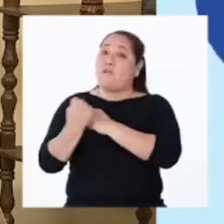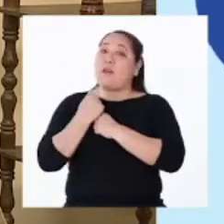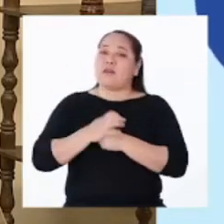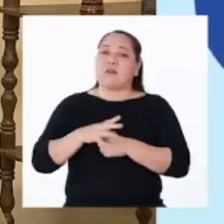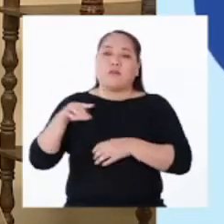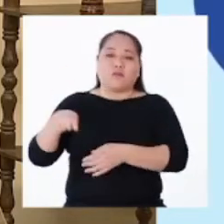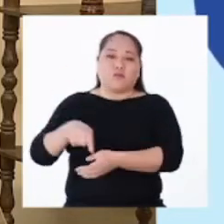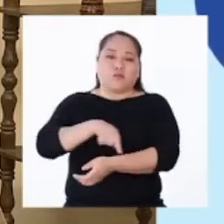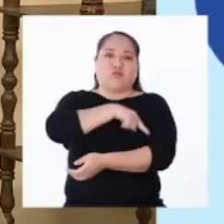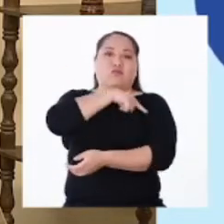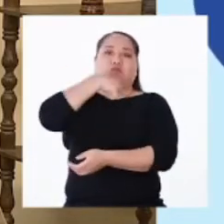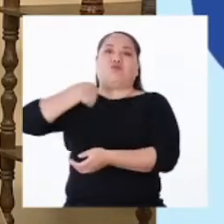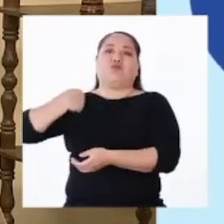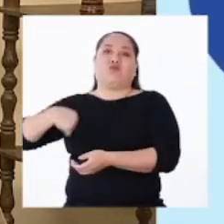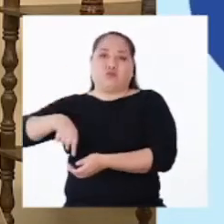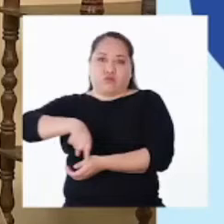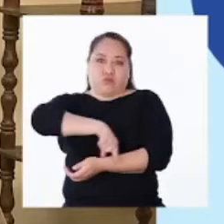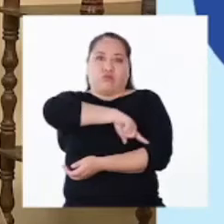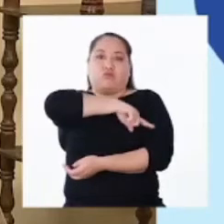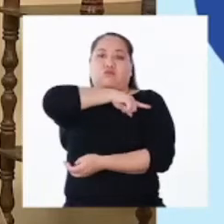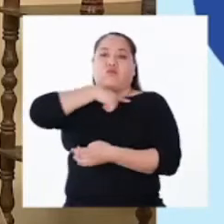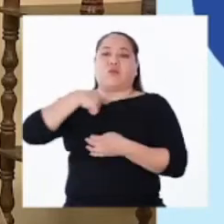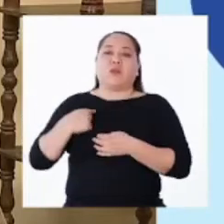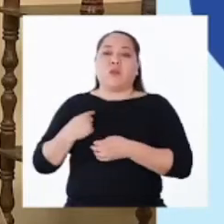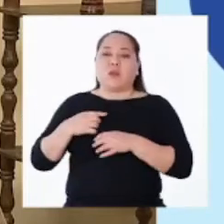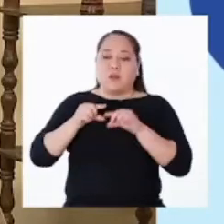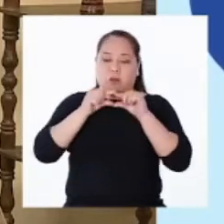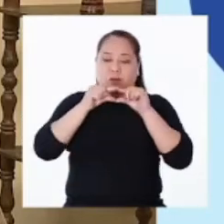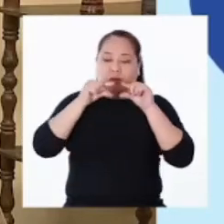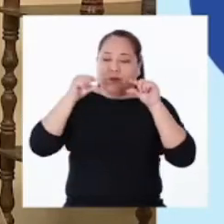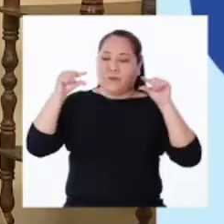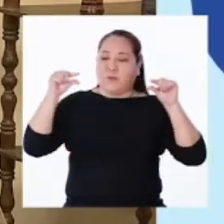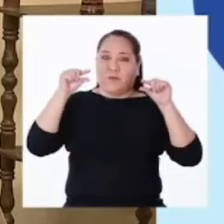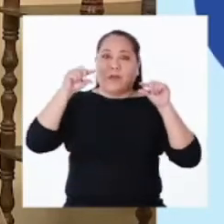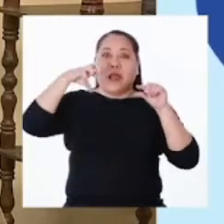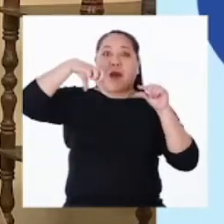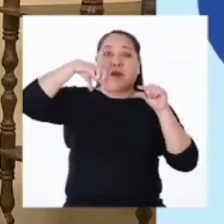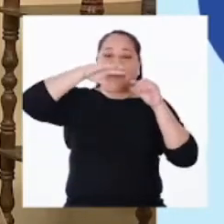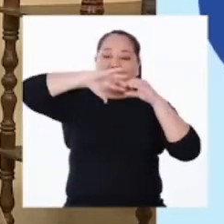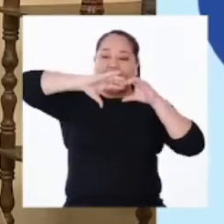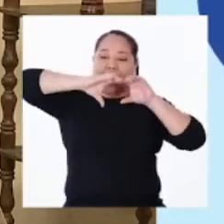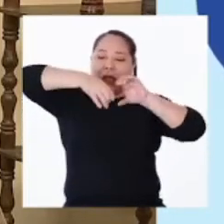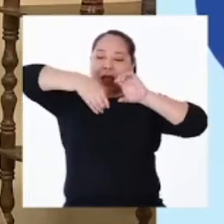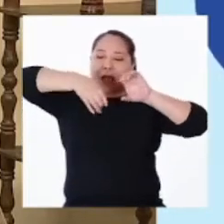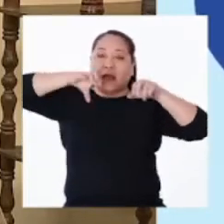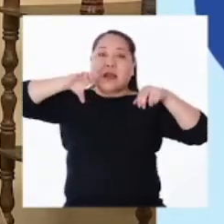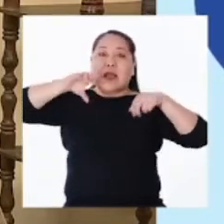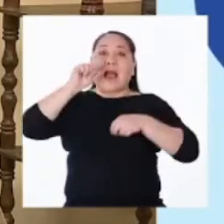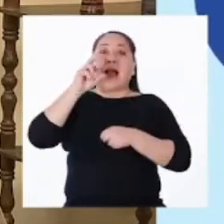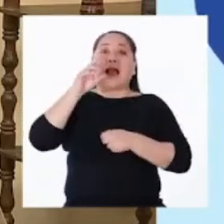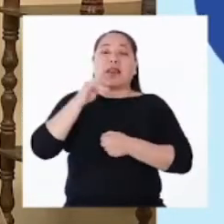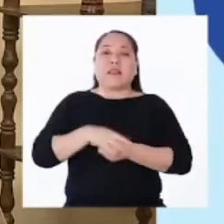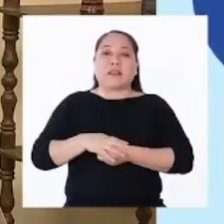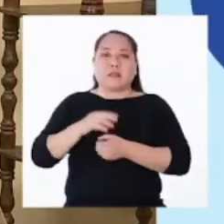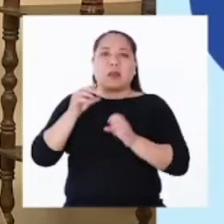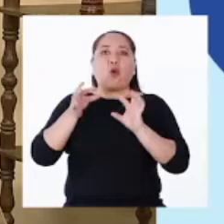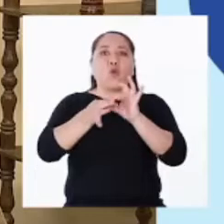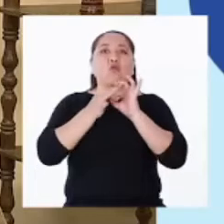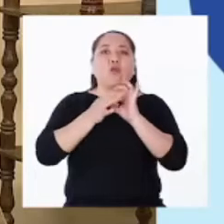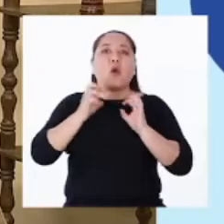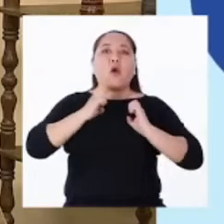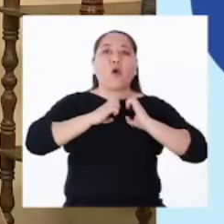alta en el pico de cada ciclo de bombeo. Las paredes de las arterias trabajan con el corazón